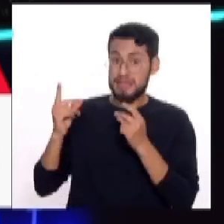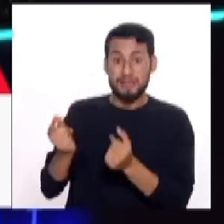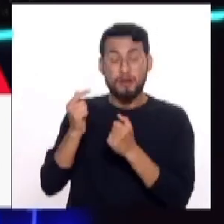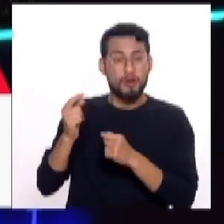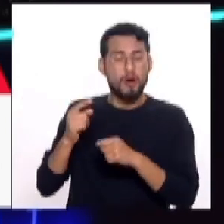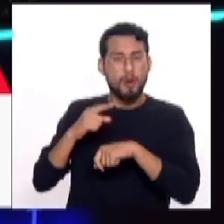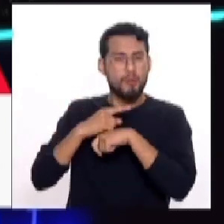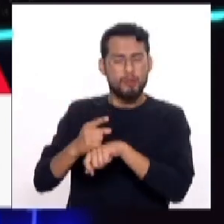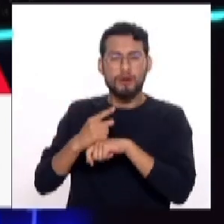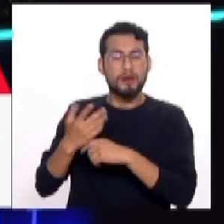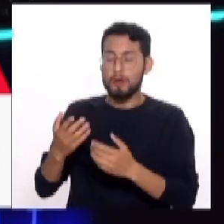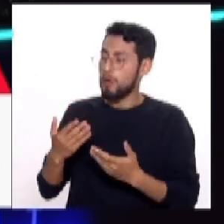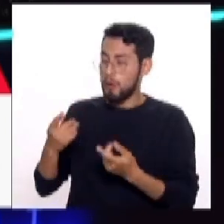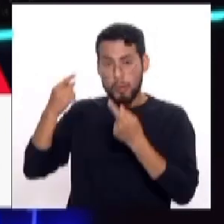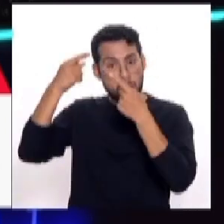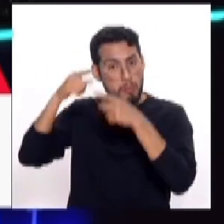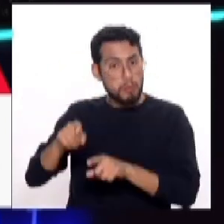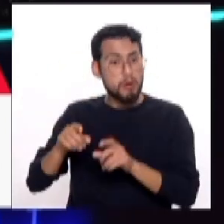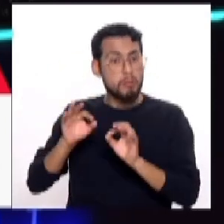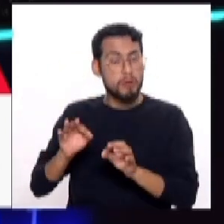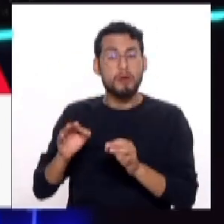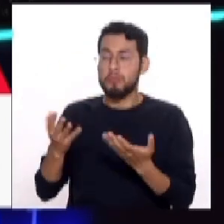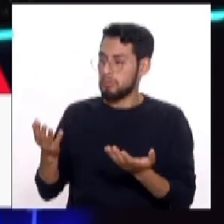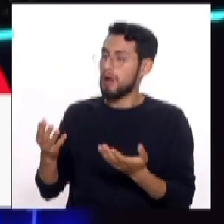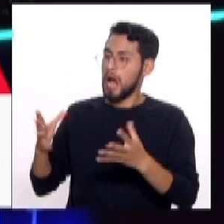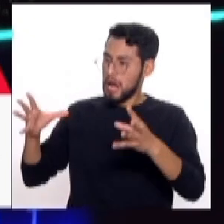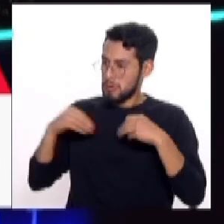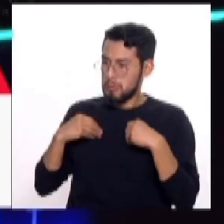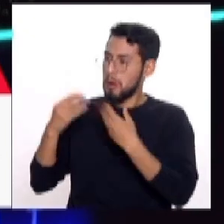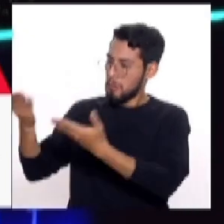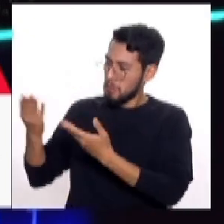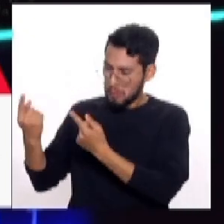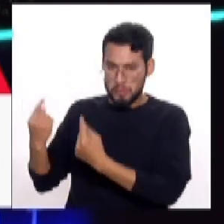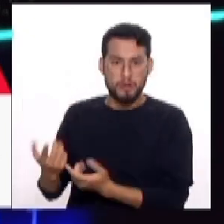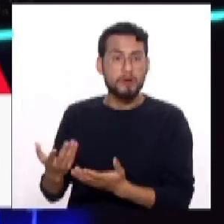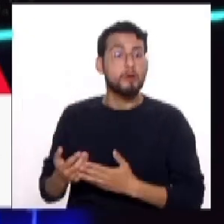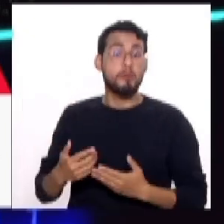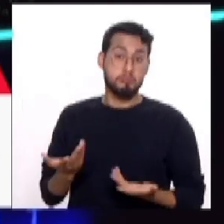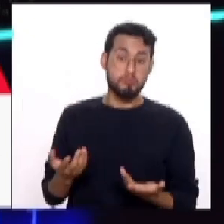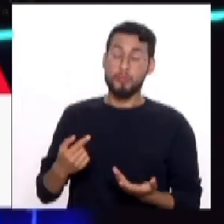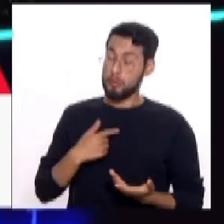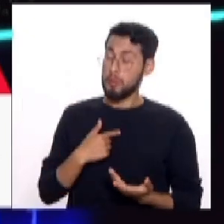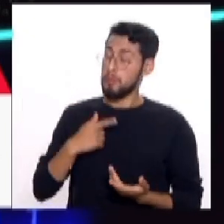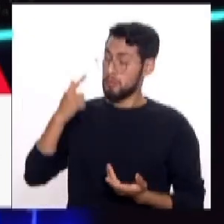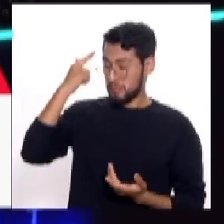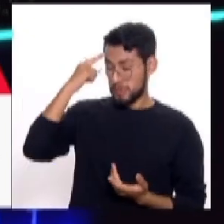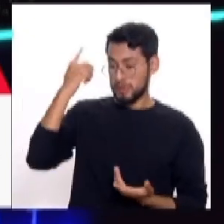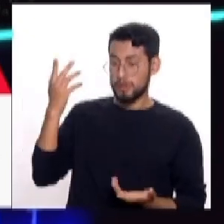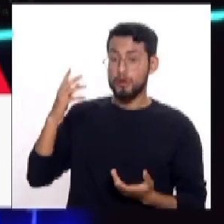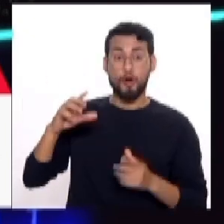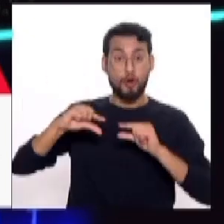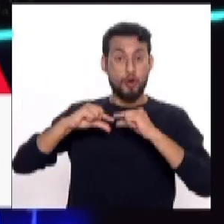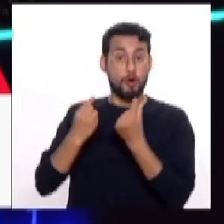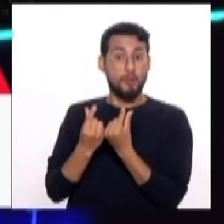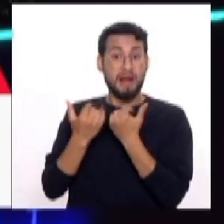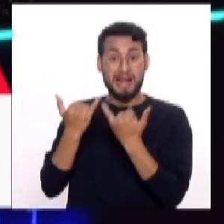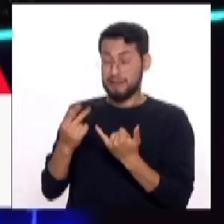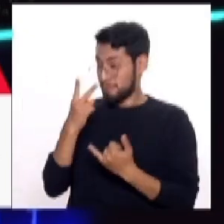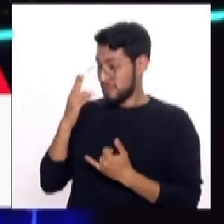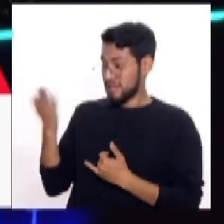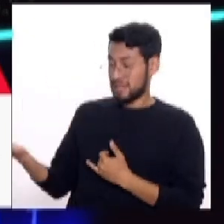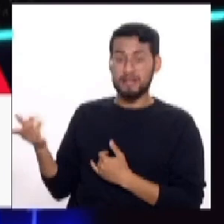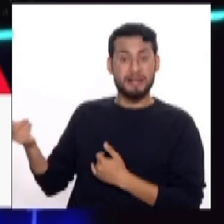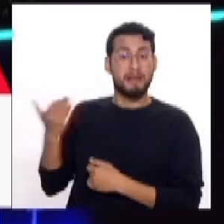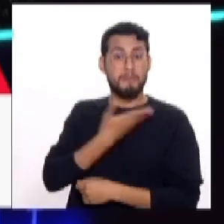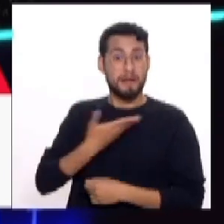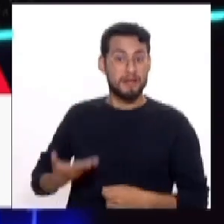inmediato estuvieron de acuerdo y aceptaron esta invitación con lo cual me parece que el grupo que tengo delante de mí de